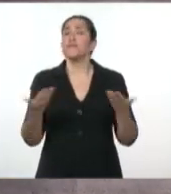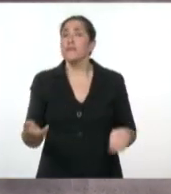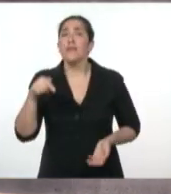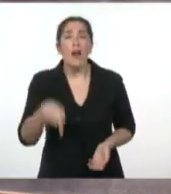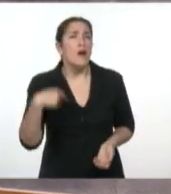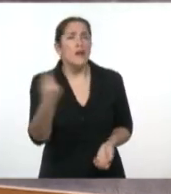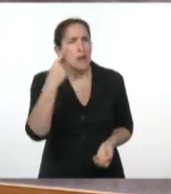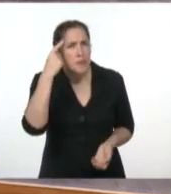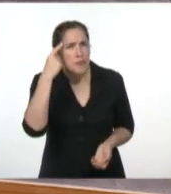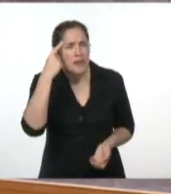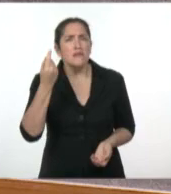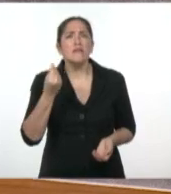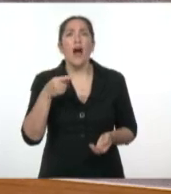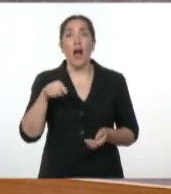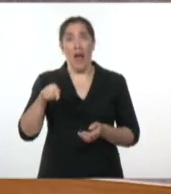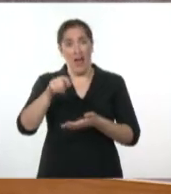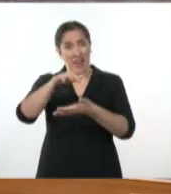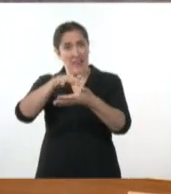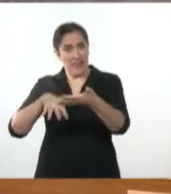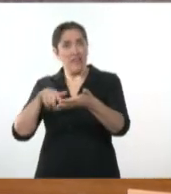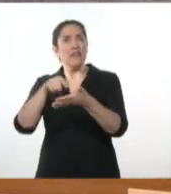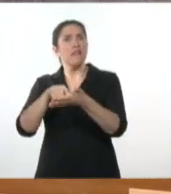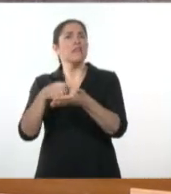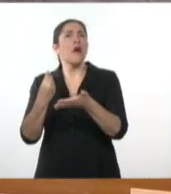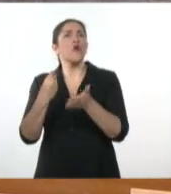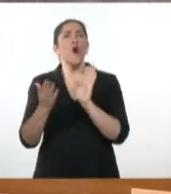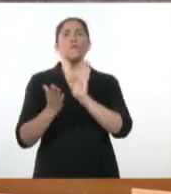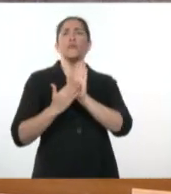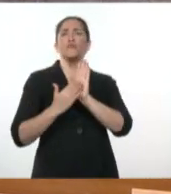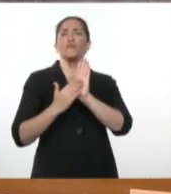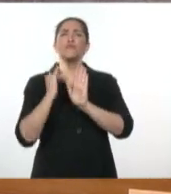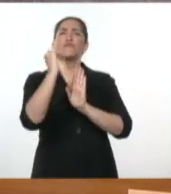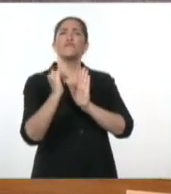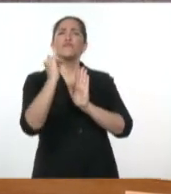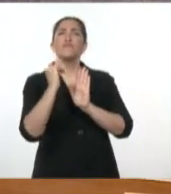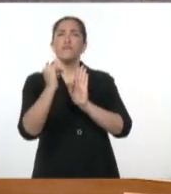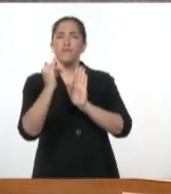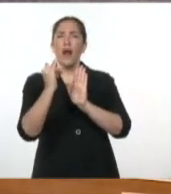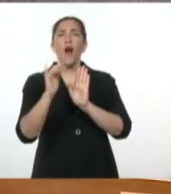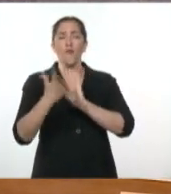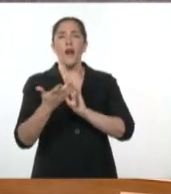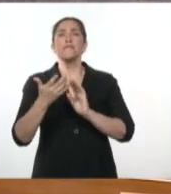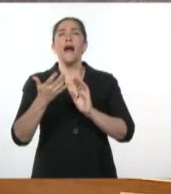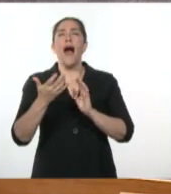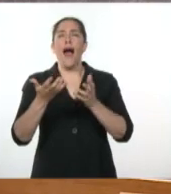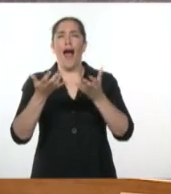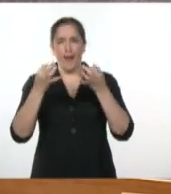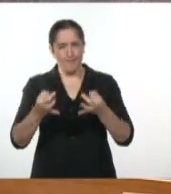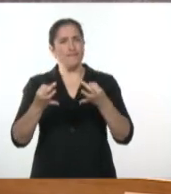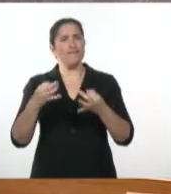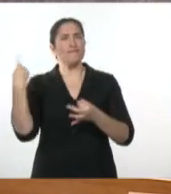¿cuáles son los argumentos que utilizan, con los que fundamentan, le dan peso a esta